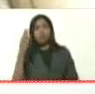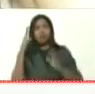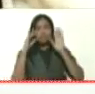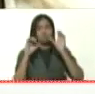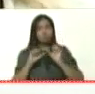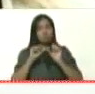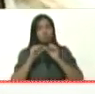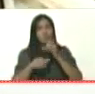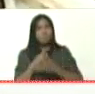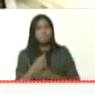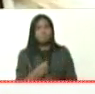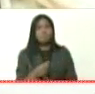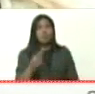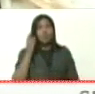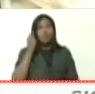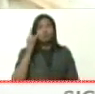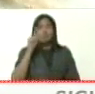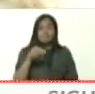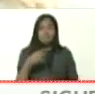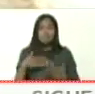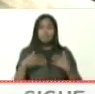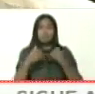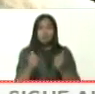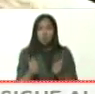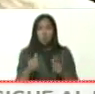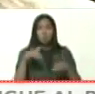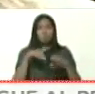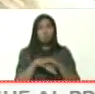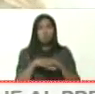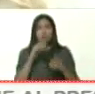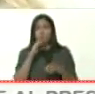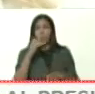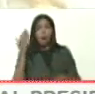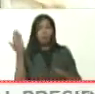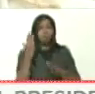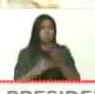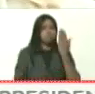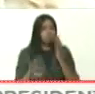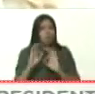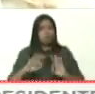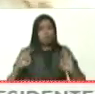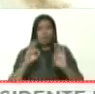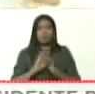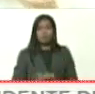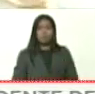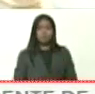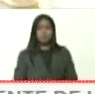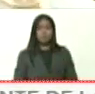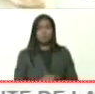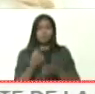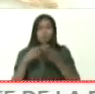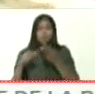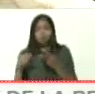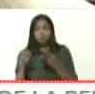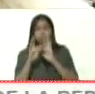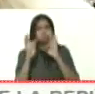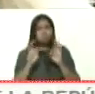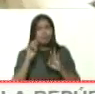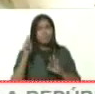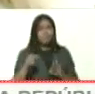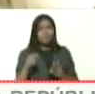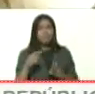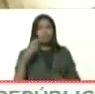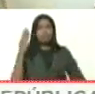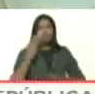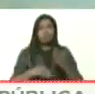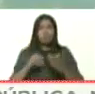continua, Mari hoy dispone también de salud, de su pie, no fue amputada. Y nos contaba también cómo otros casos sí fueron